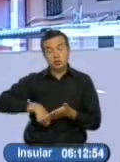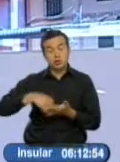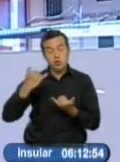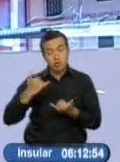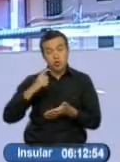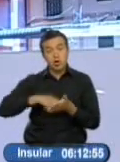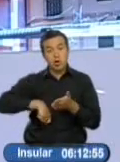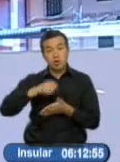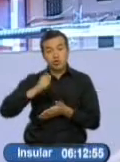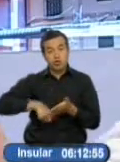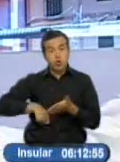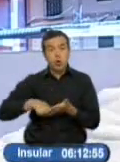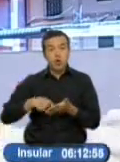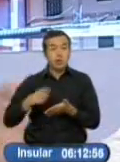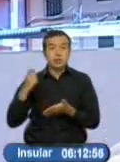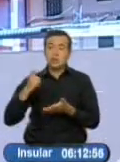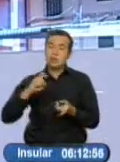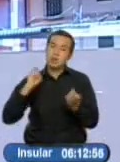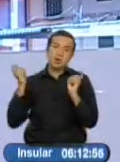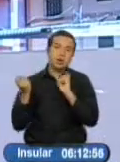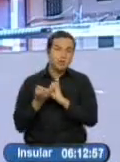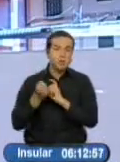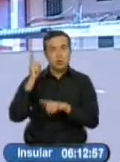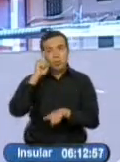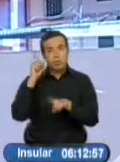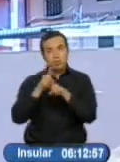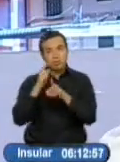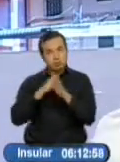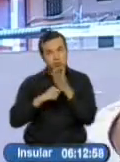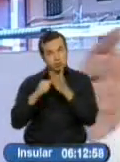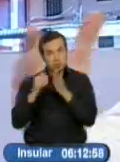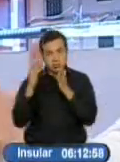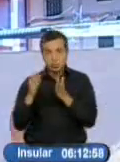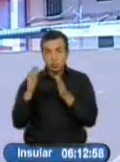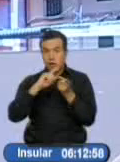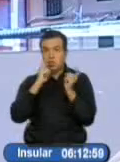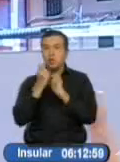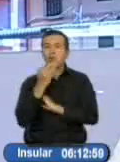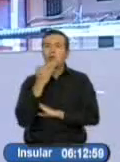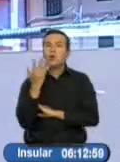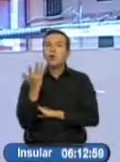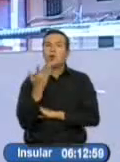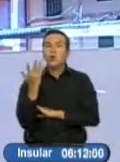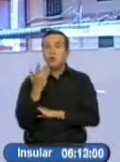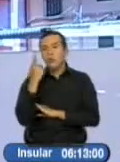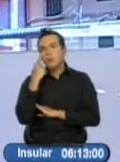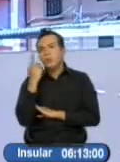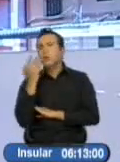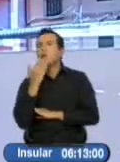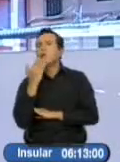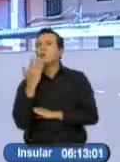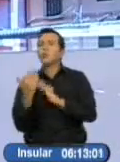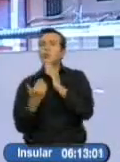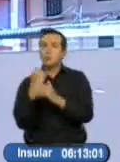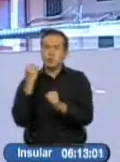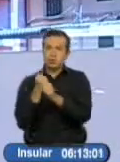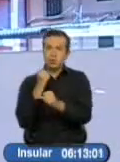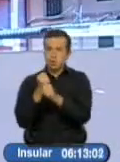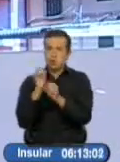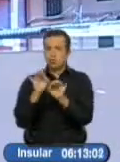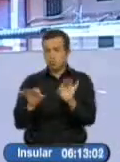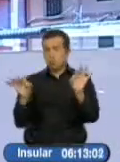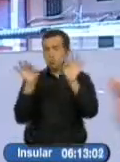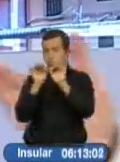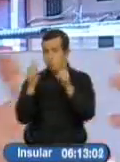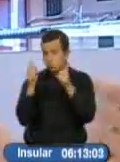existen en el Código del Trabajo y en los acuerdos ministeriales. Es decir, hay que buscar la forma no solo de cómo generar nuevo empleo, que también es